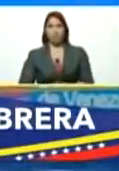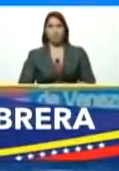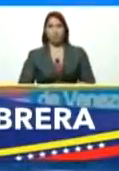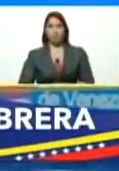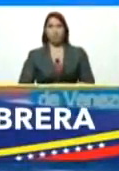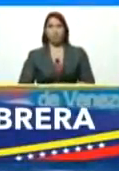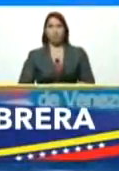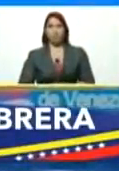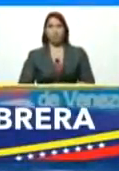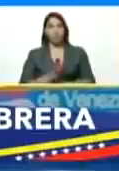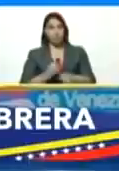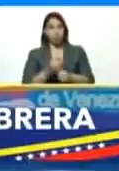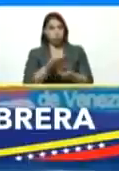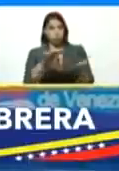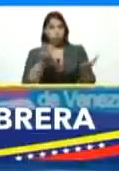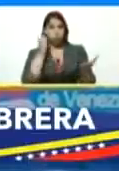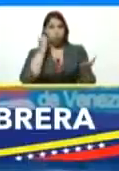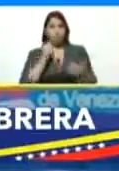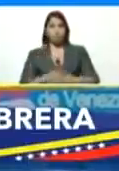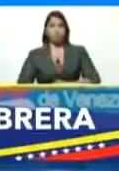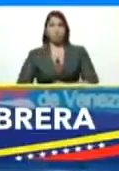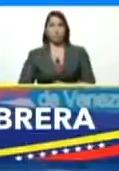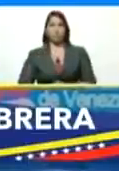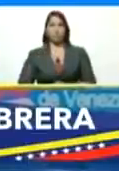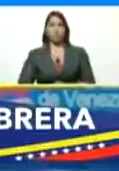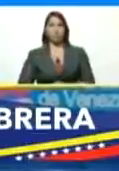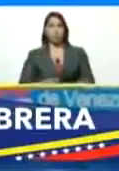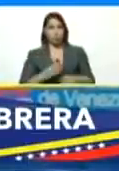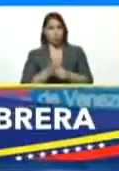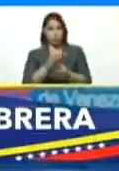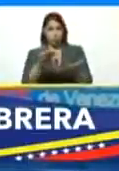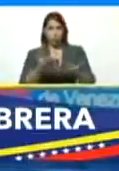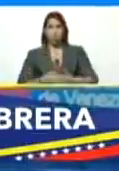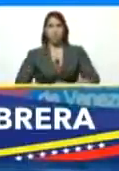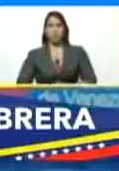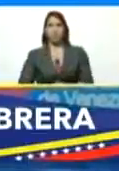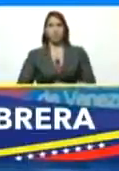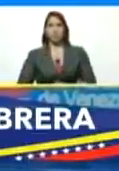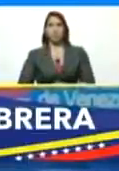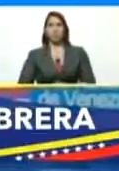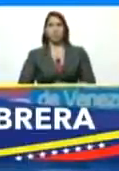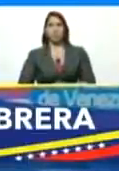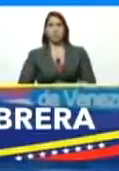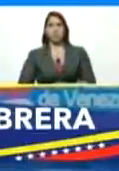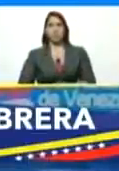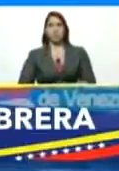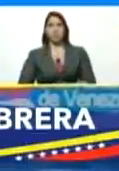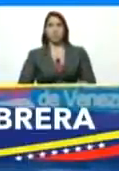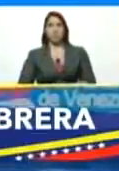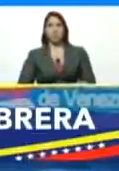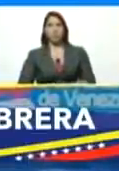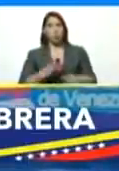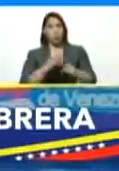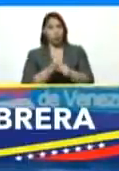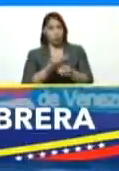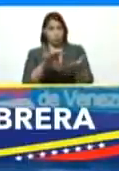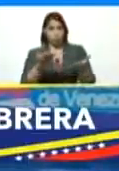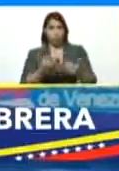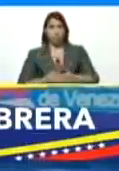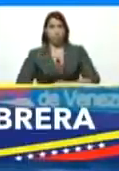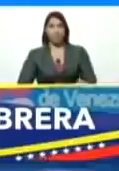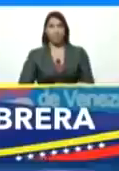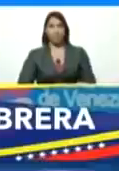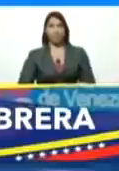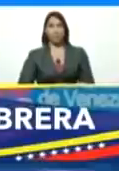con nosotros con ustedes mujeres conocen ustedes compañeros los trabajadores creo profundamente